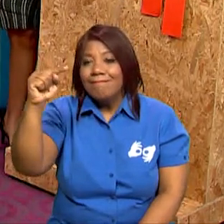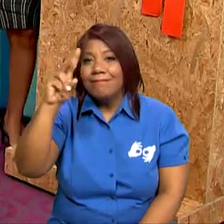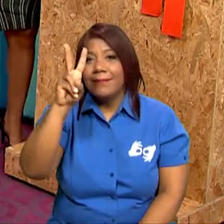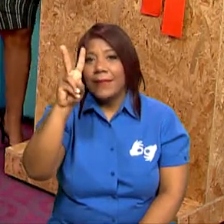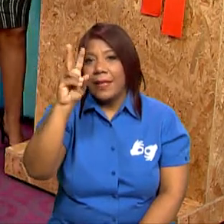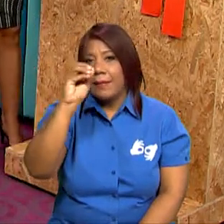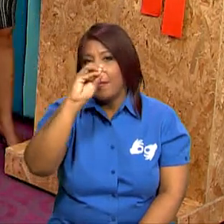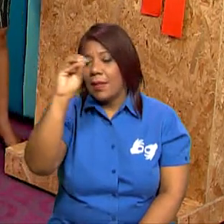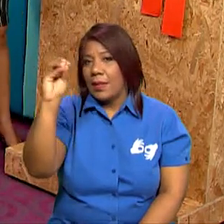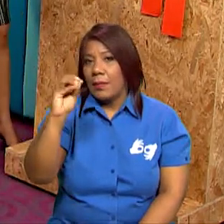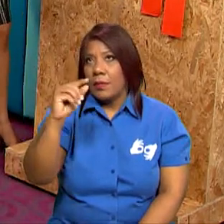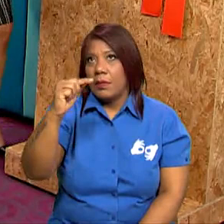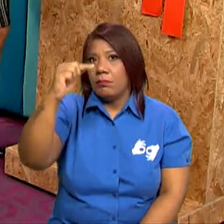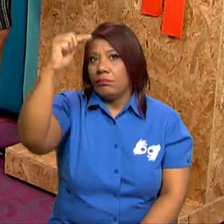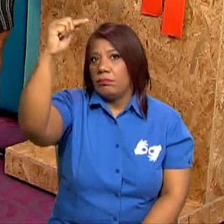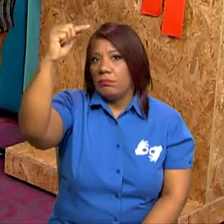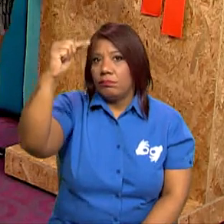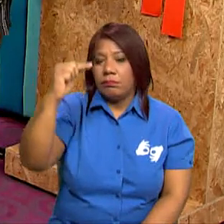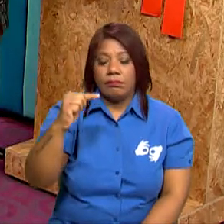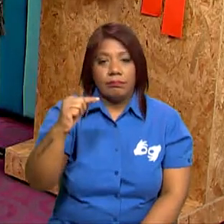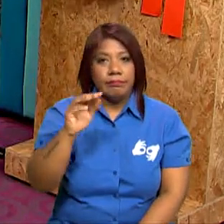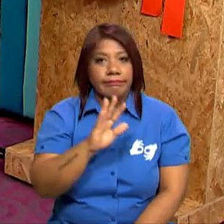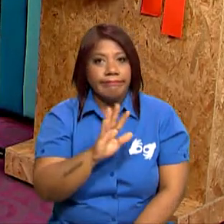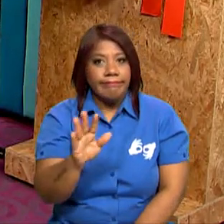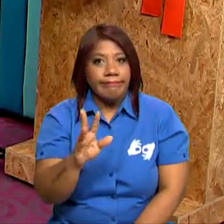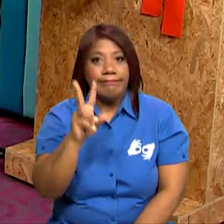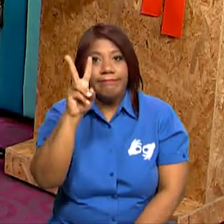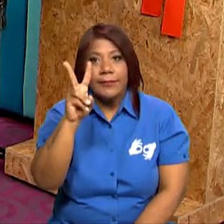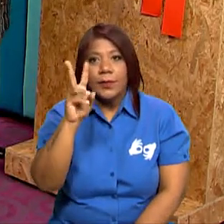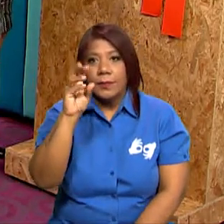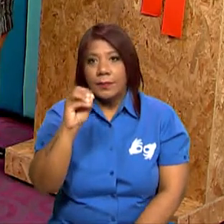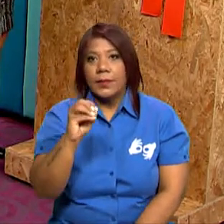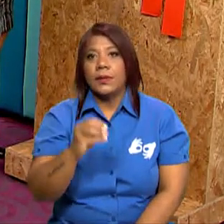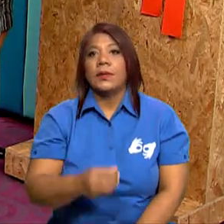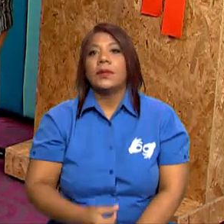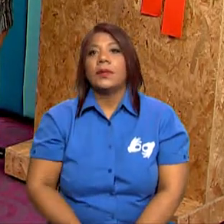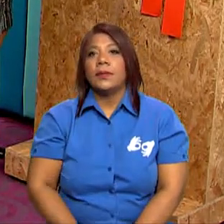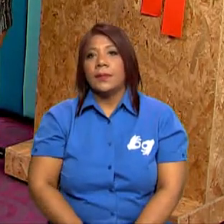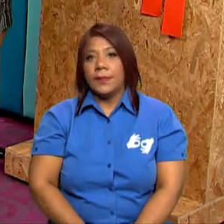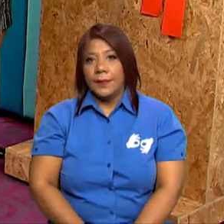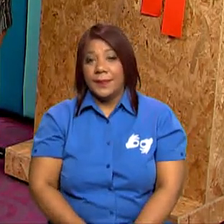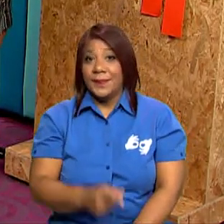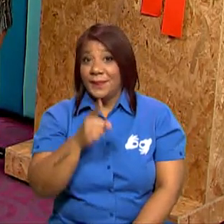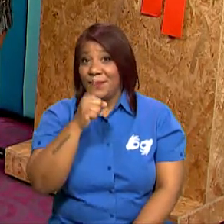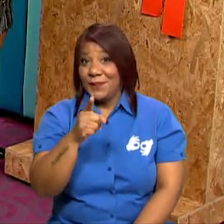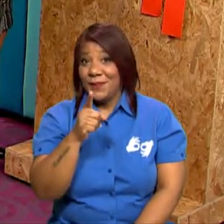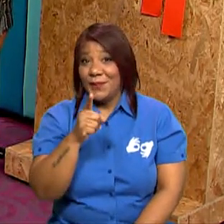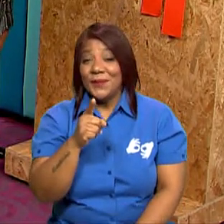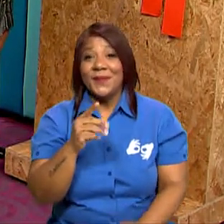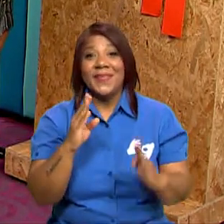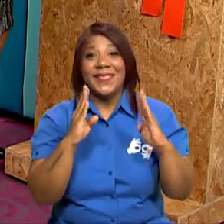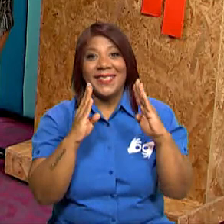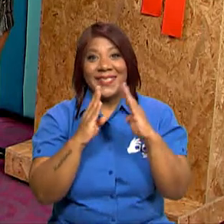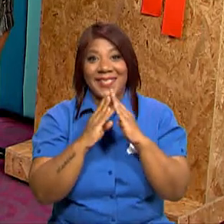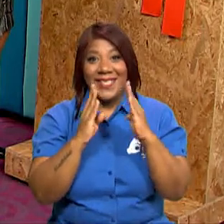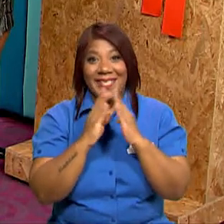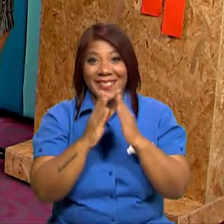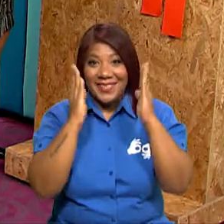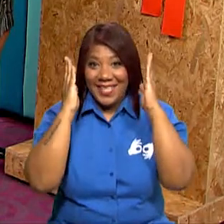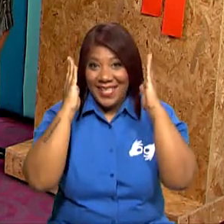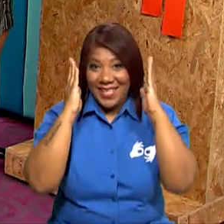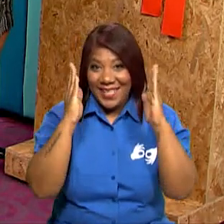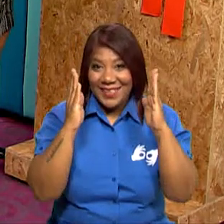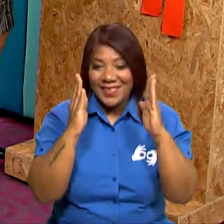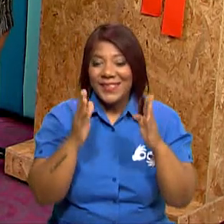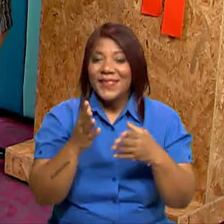Fluffy. No podemos ni más ni menos. Nope. Así que vamos a hacerlo. Los chicos lo van a hacer con su regla y sus colores. Wow.